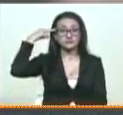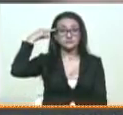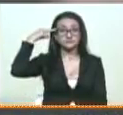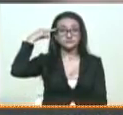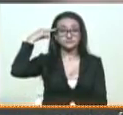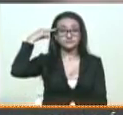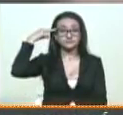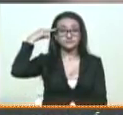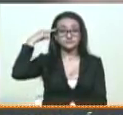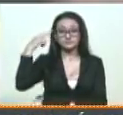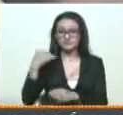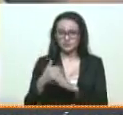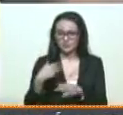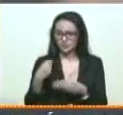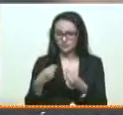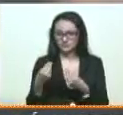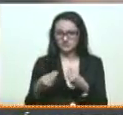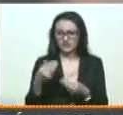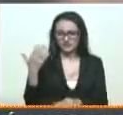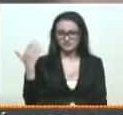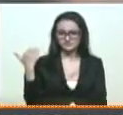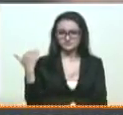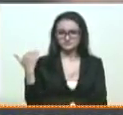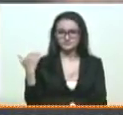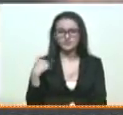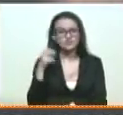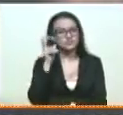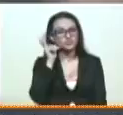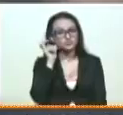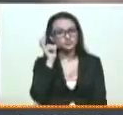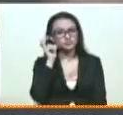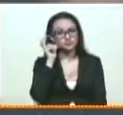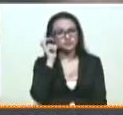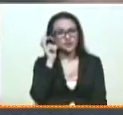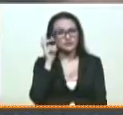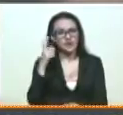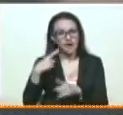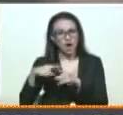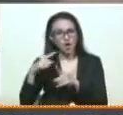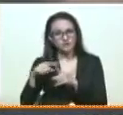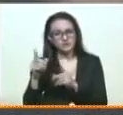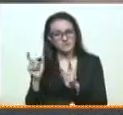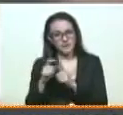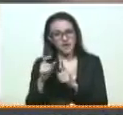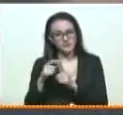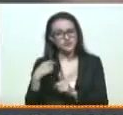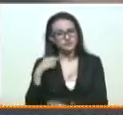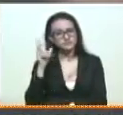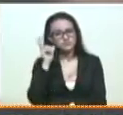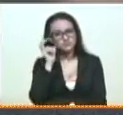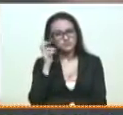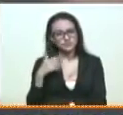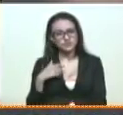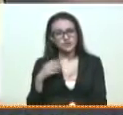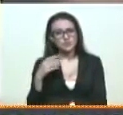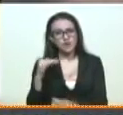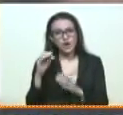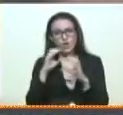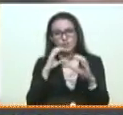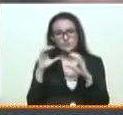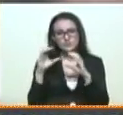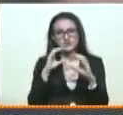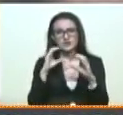esto que yo hacía mientras escuchaba el resto de las intervenciones, que es la comunicación